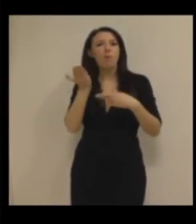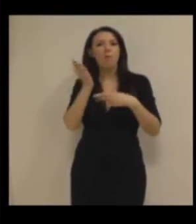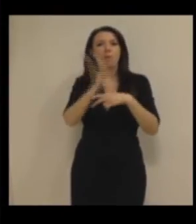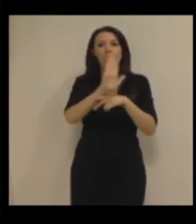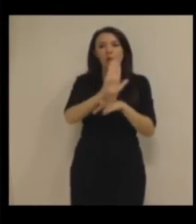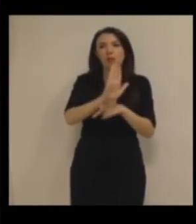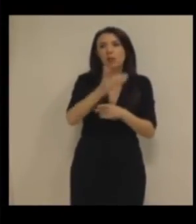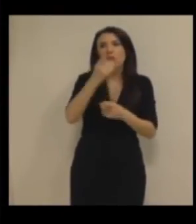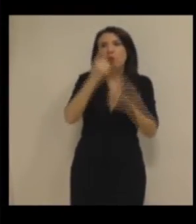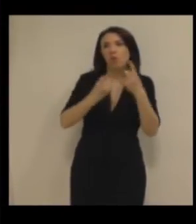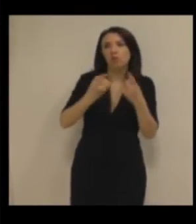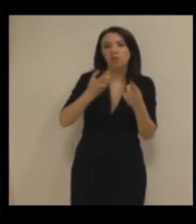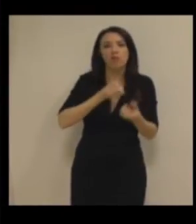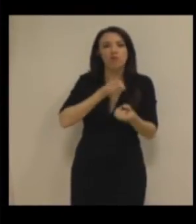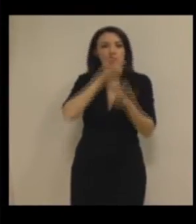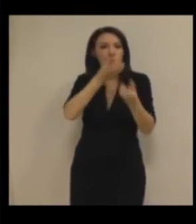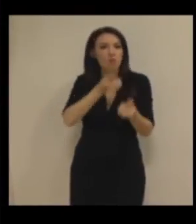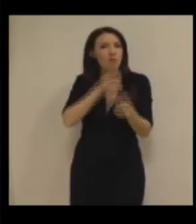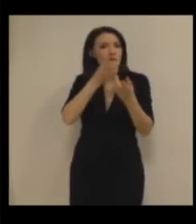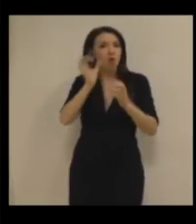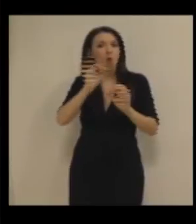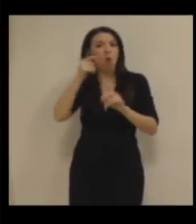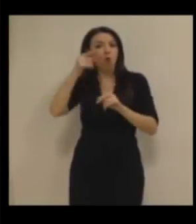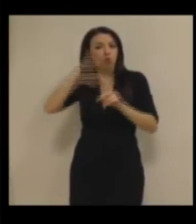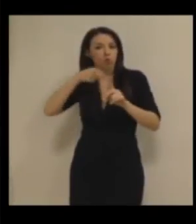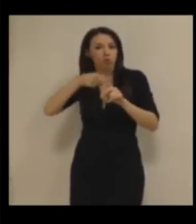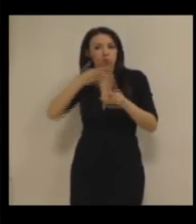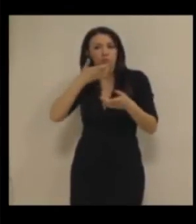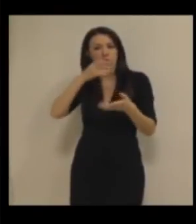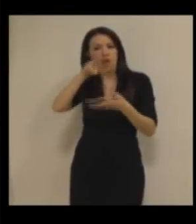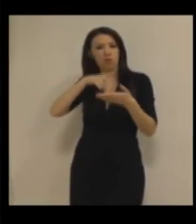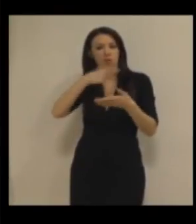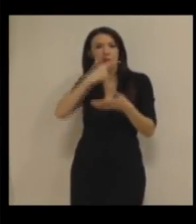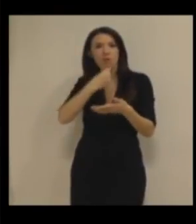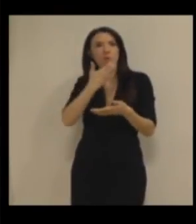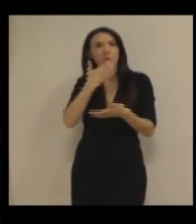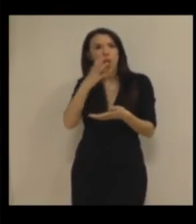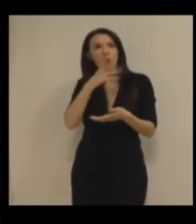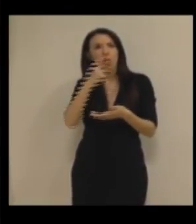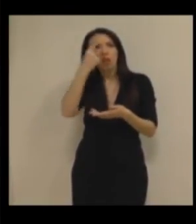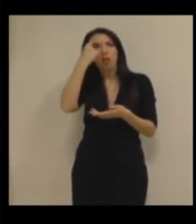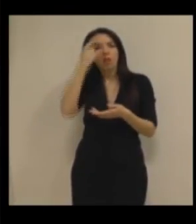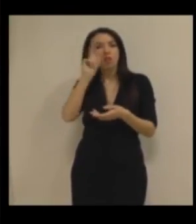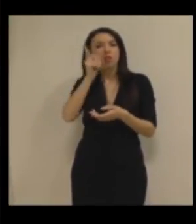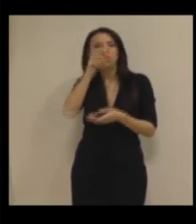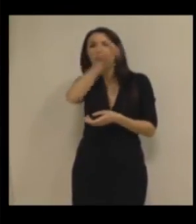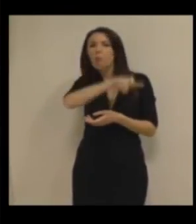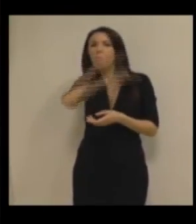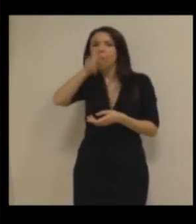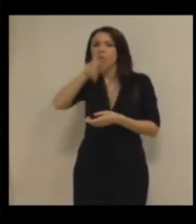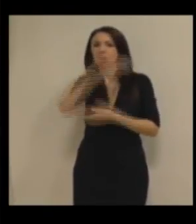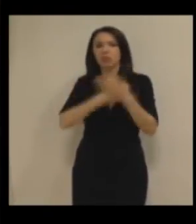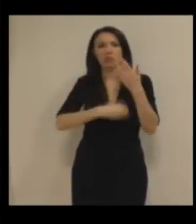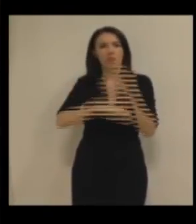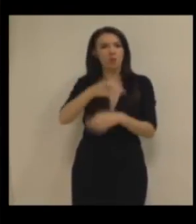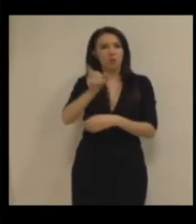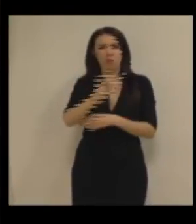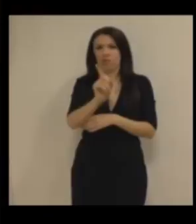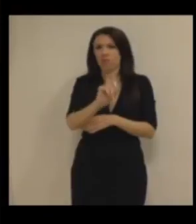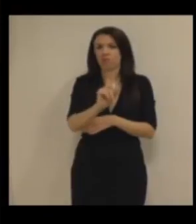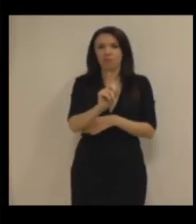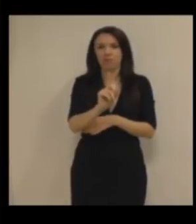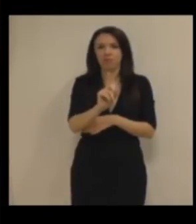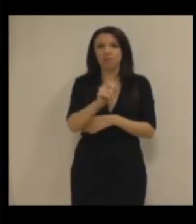determinada información o determinado uso en lectura fácil, a mí me viene a la cabeza, por ejemplo, no solo personas con discapacidad. Es